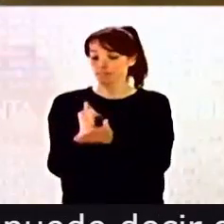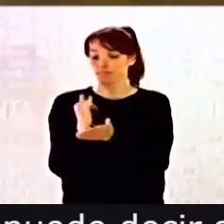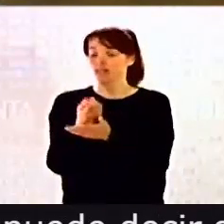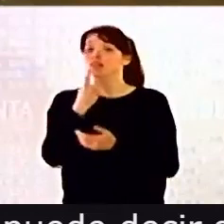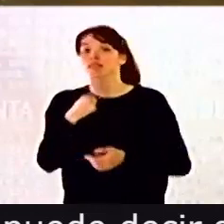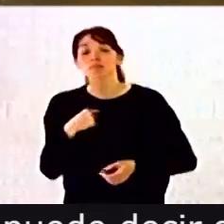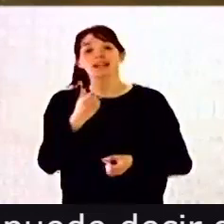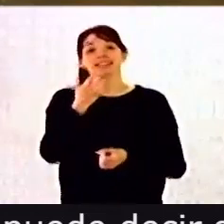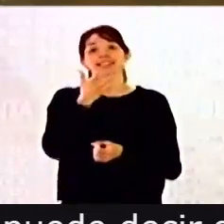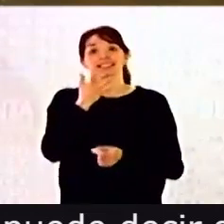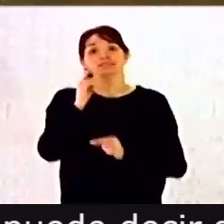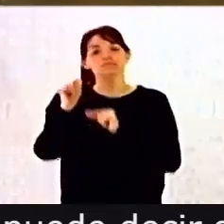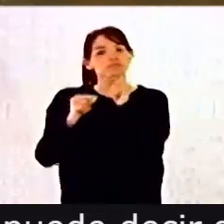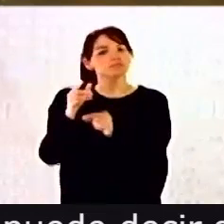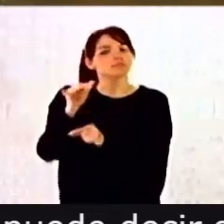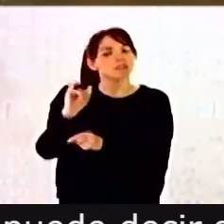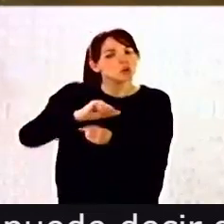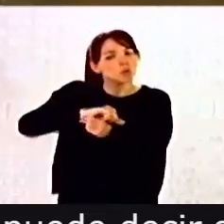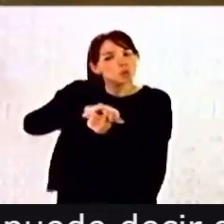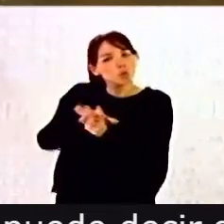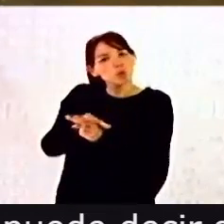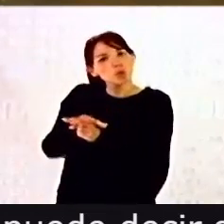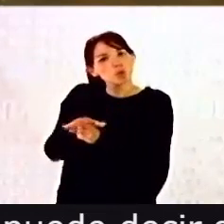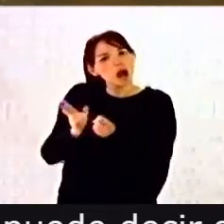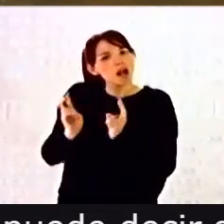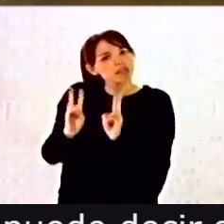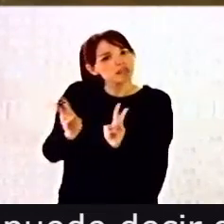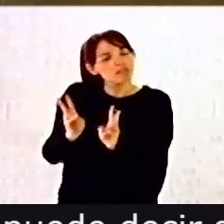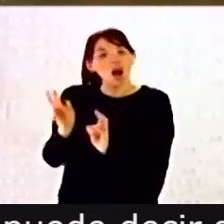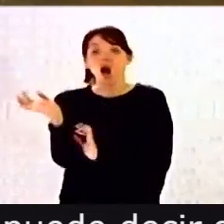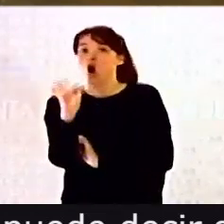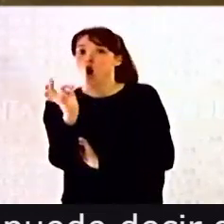COVID-19 es activa o la infección es